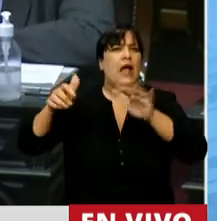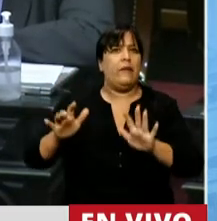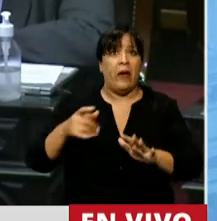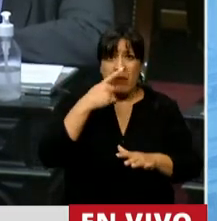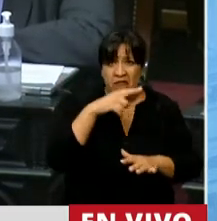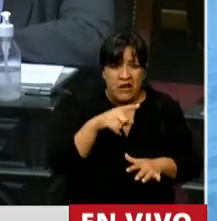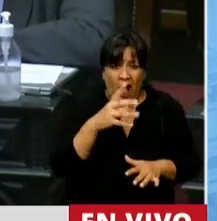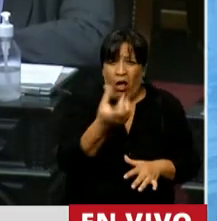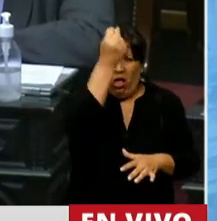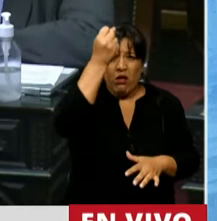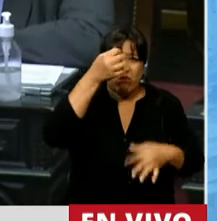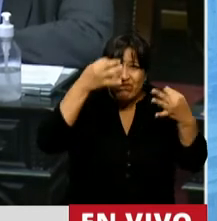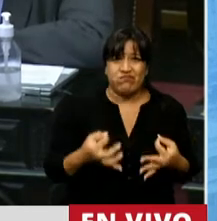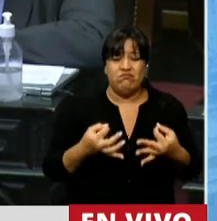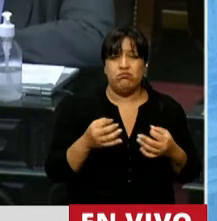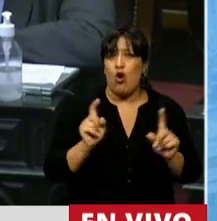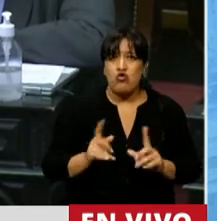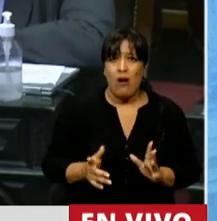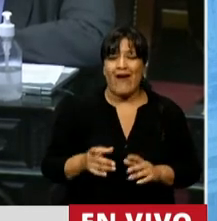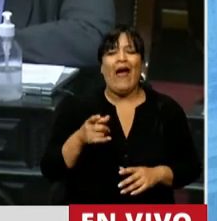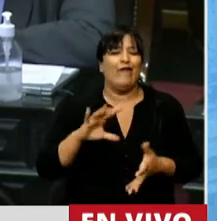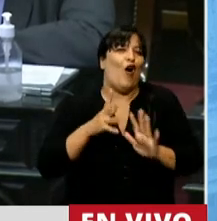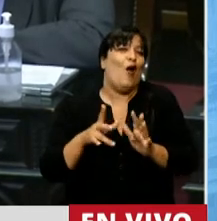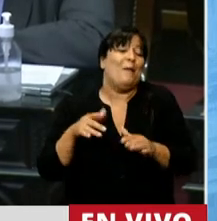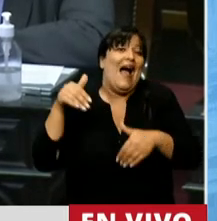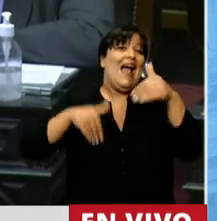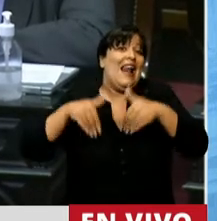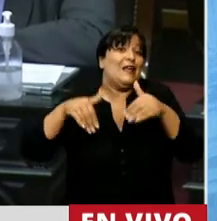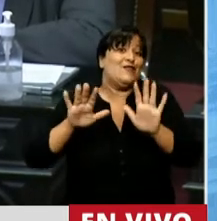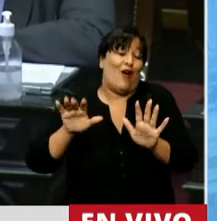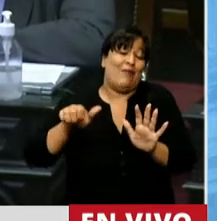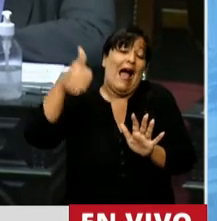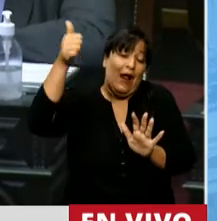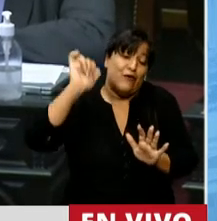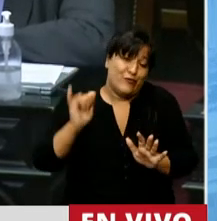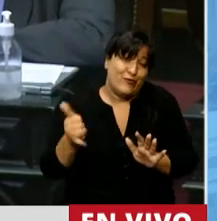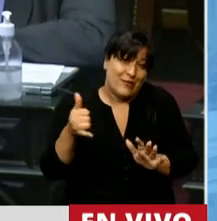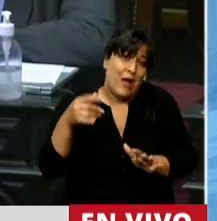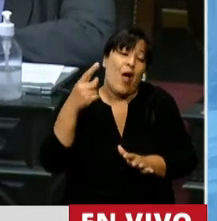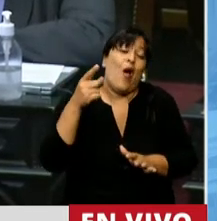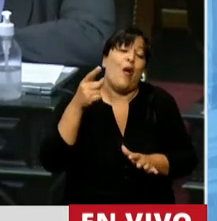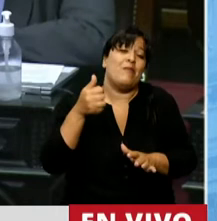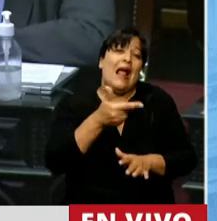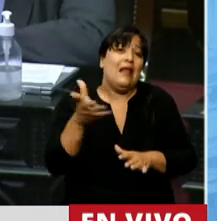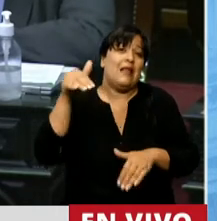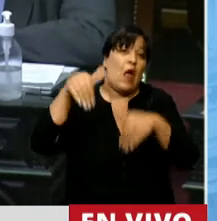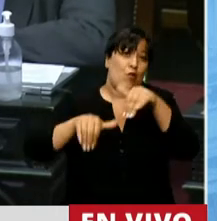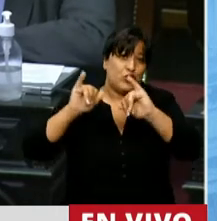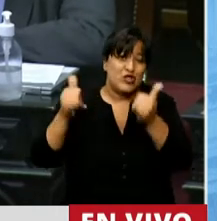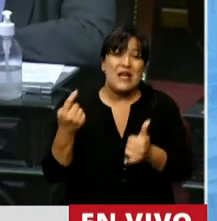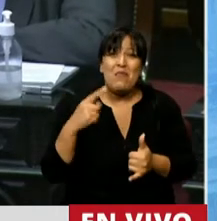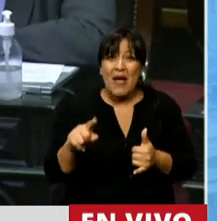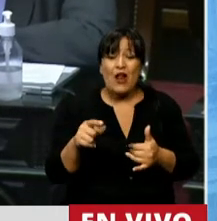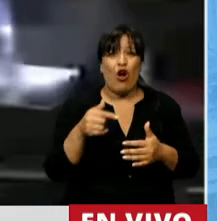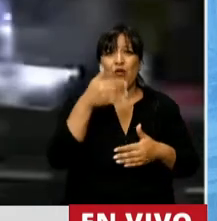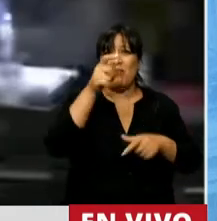Es una herramienta que les ha dado muy buenos resultados electorales, pero nada en desarrollo humano en la